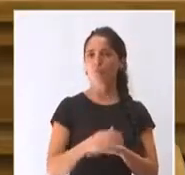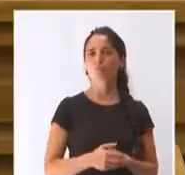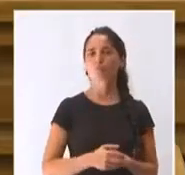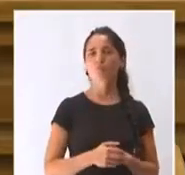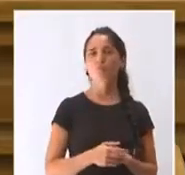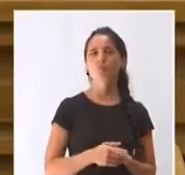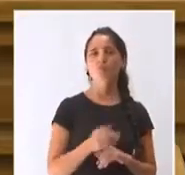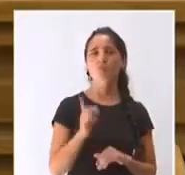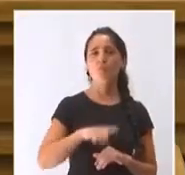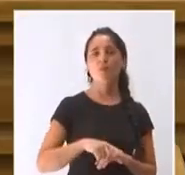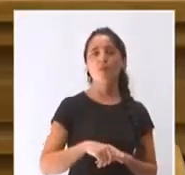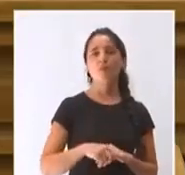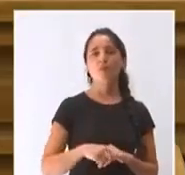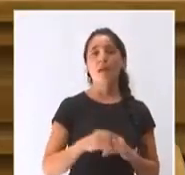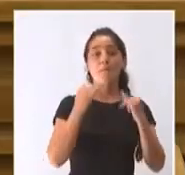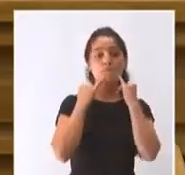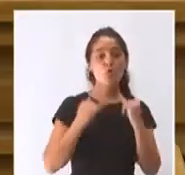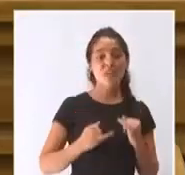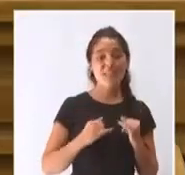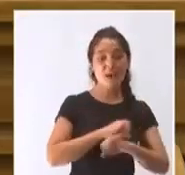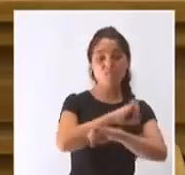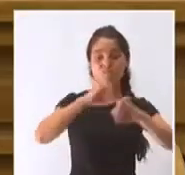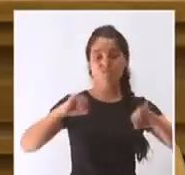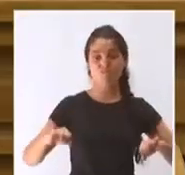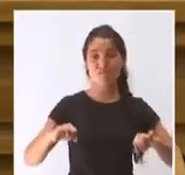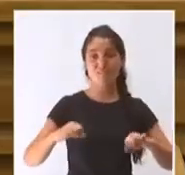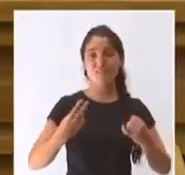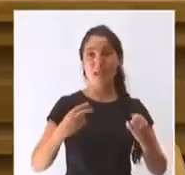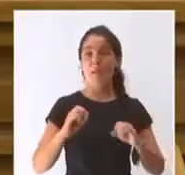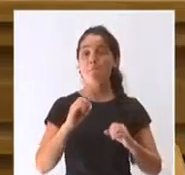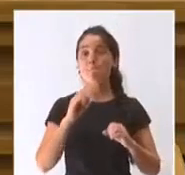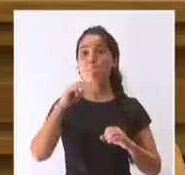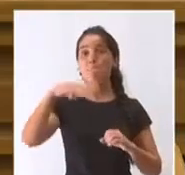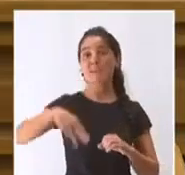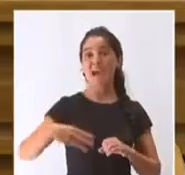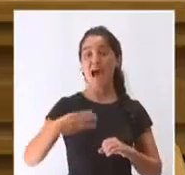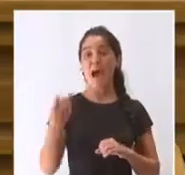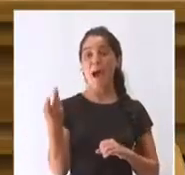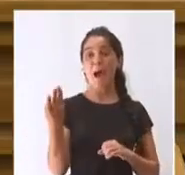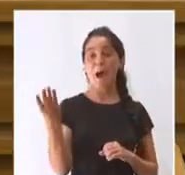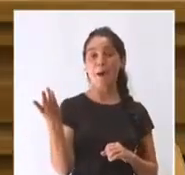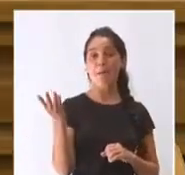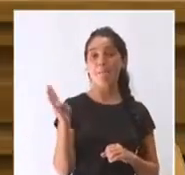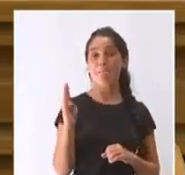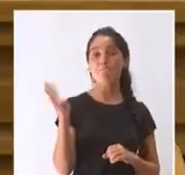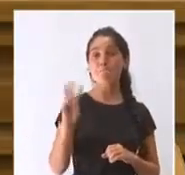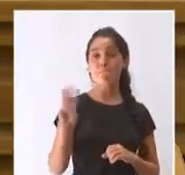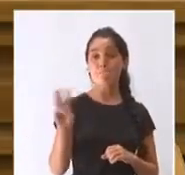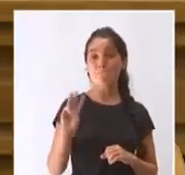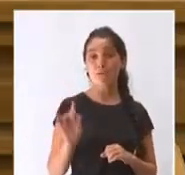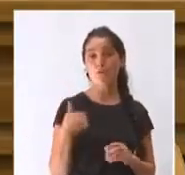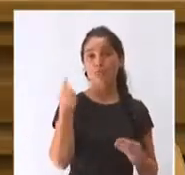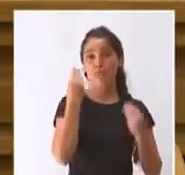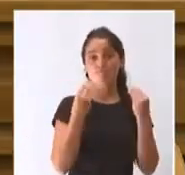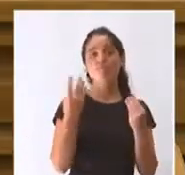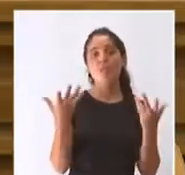va a ser de 1200 megavatios 700 millones de inversión calculamos que 2.000 empleos vinculados a esta inversión privada con un estímulo